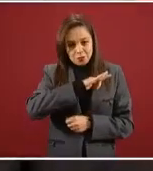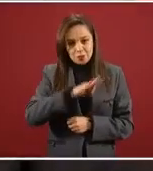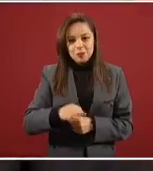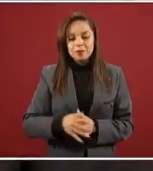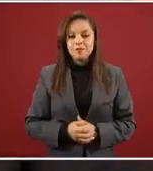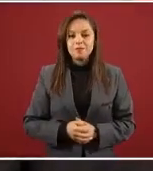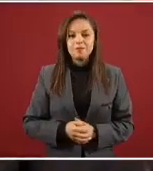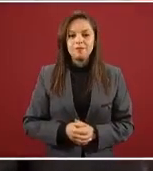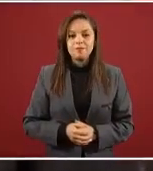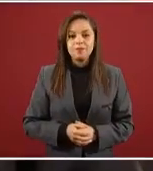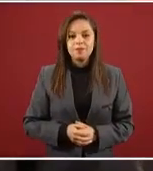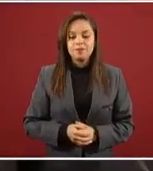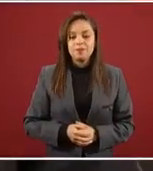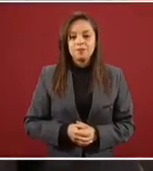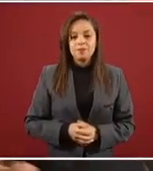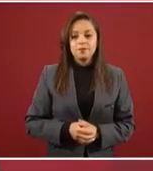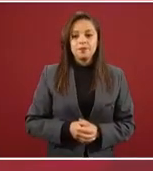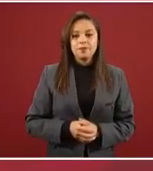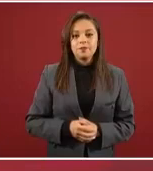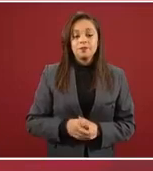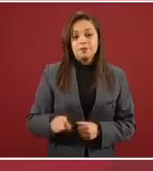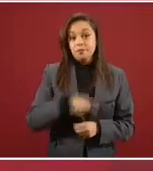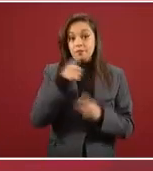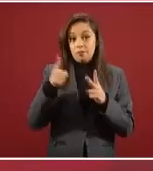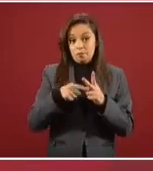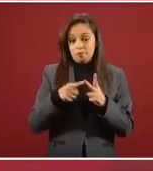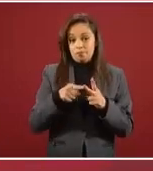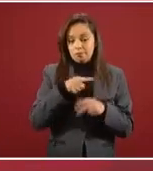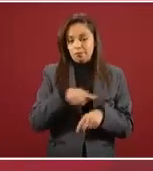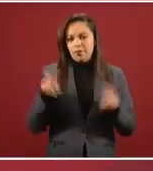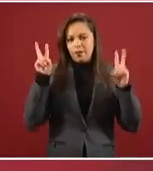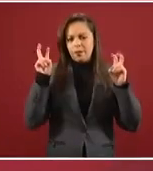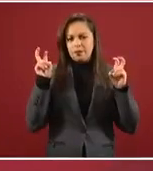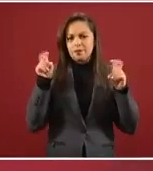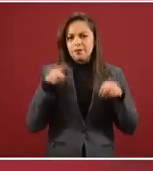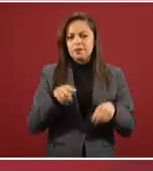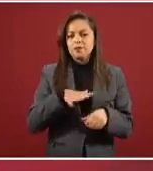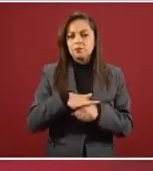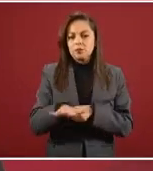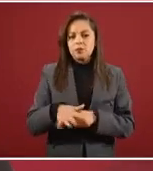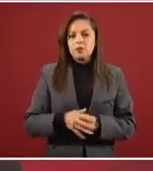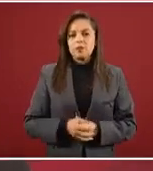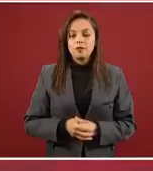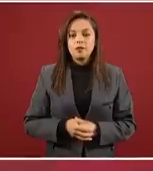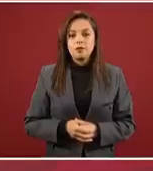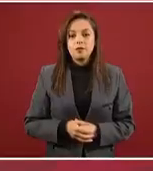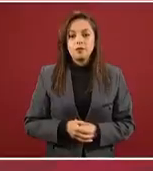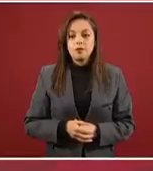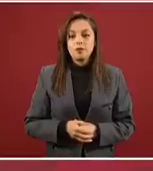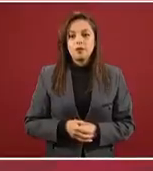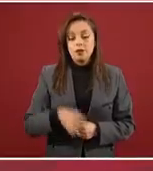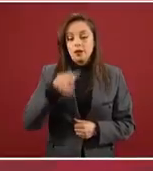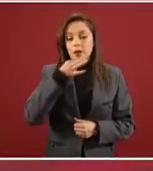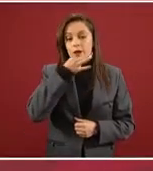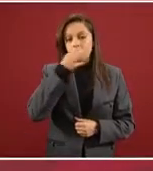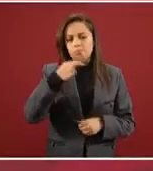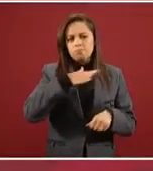El otro tema, pues, es un llamado más a la